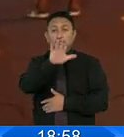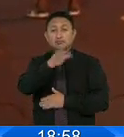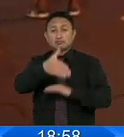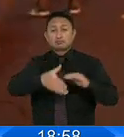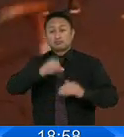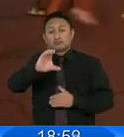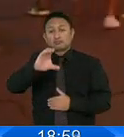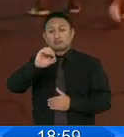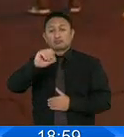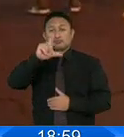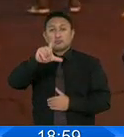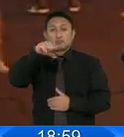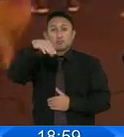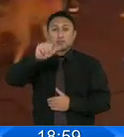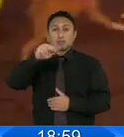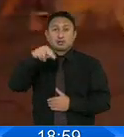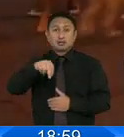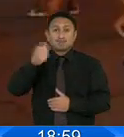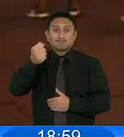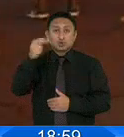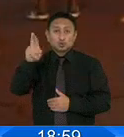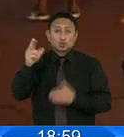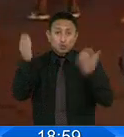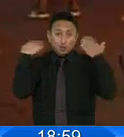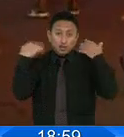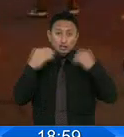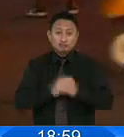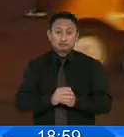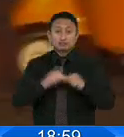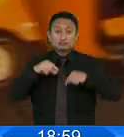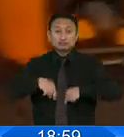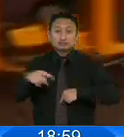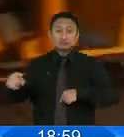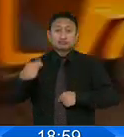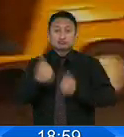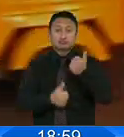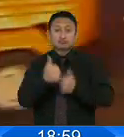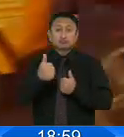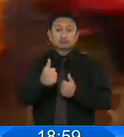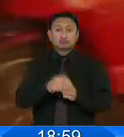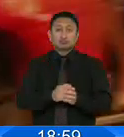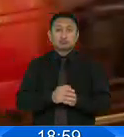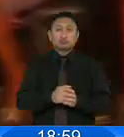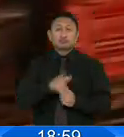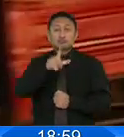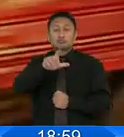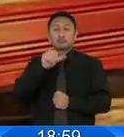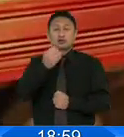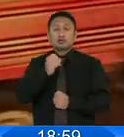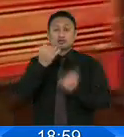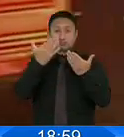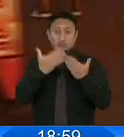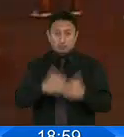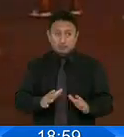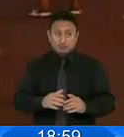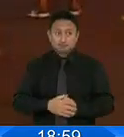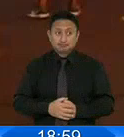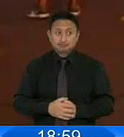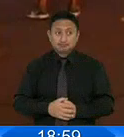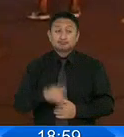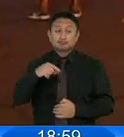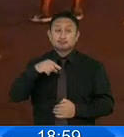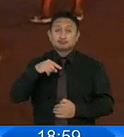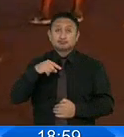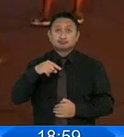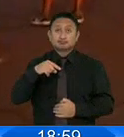suroeste de Guayaquil, donde cerrará la campaña electoral el candidato Guillermo Lasso. En pocos minutos estará él